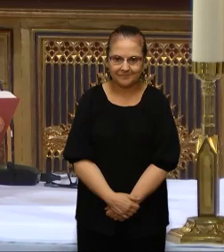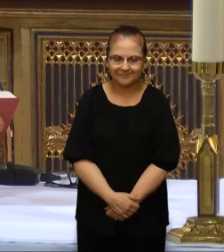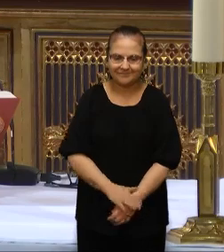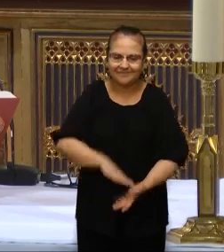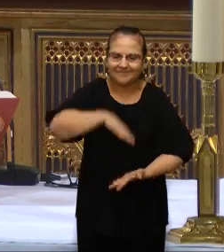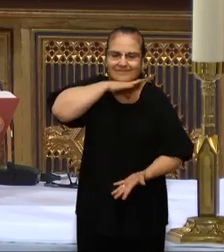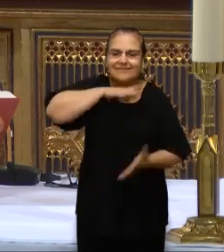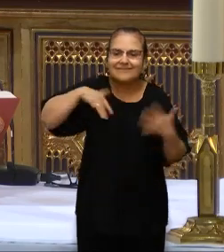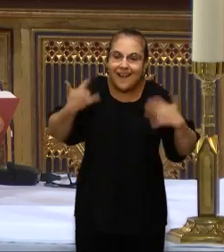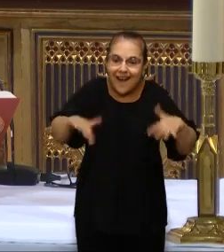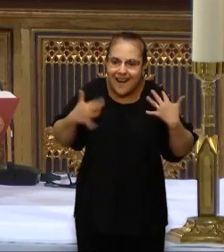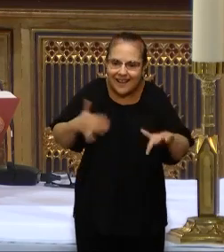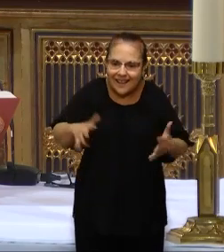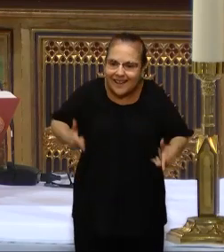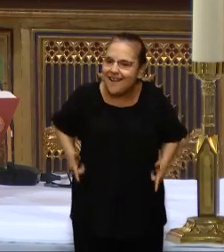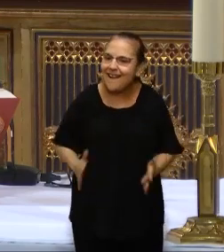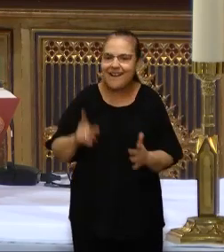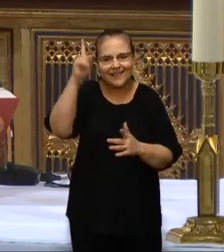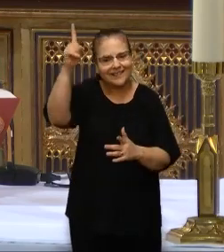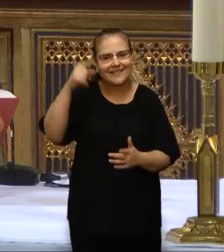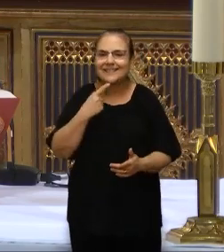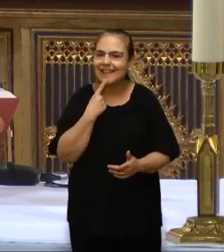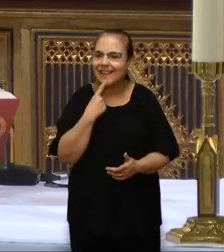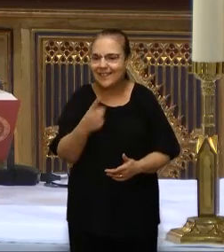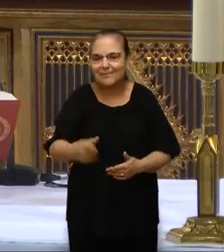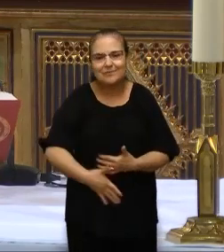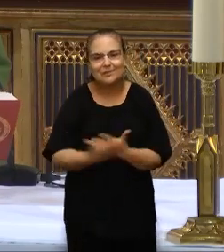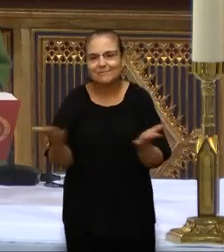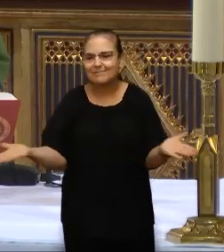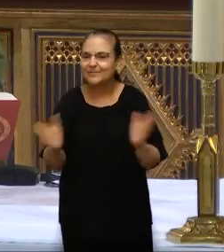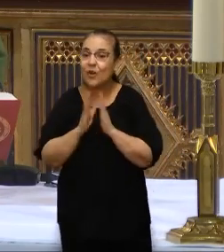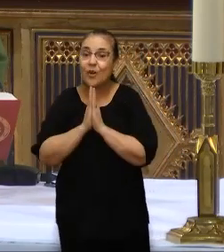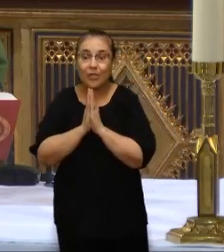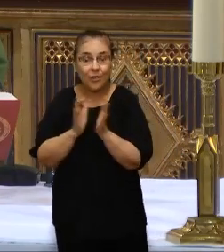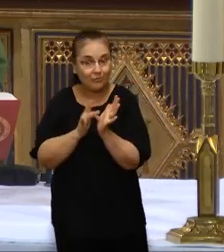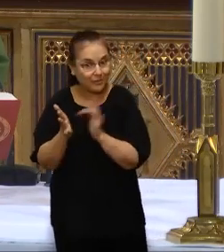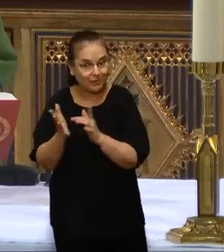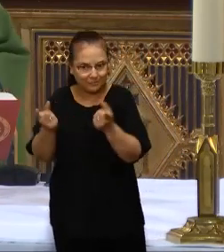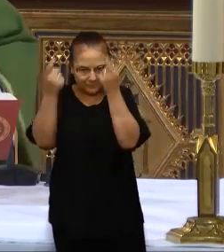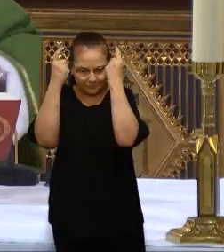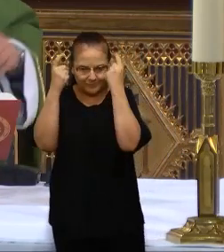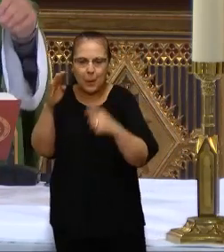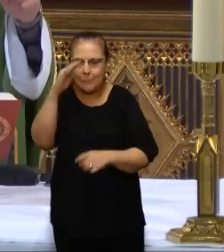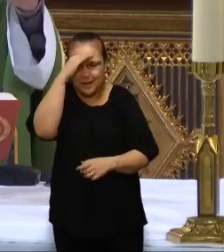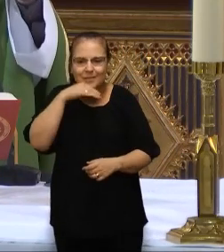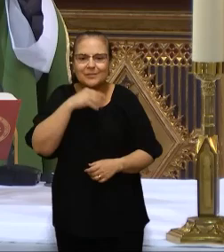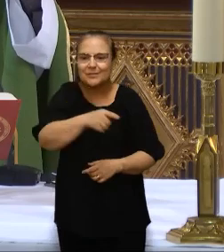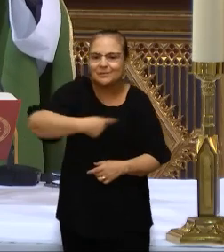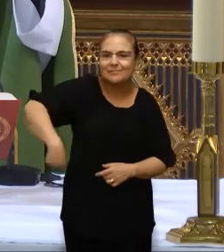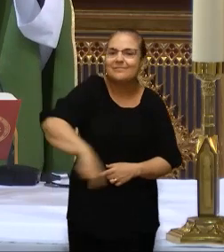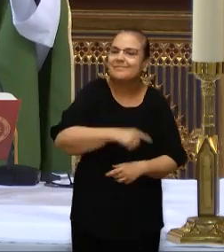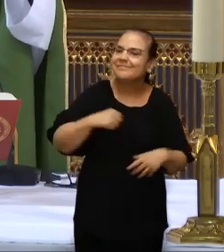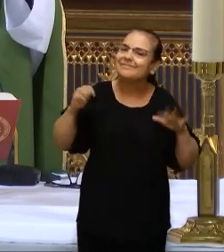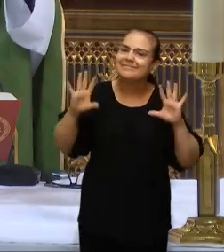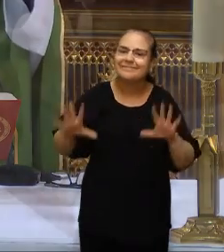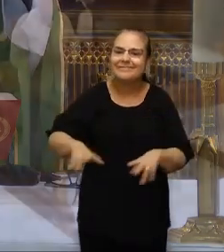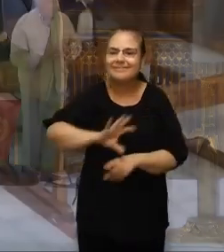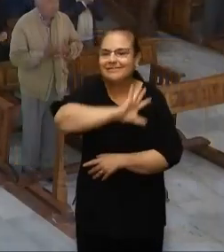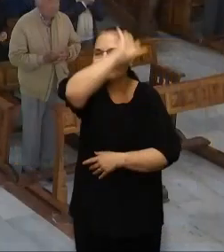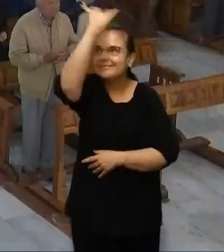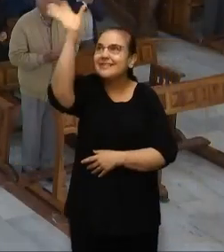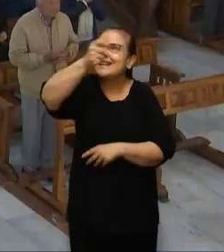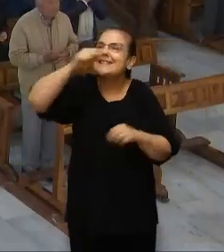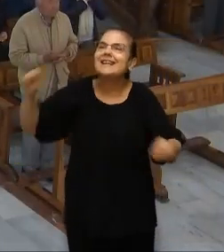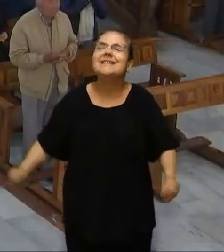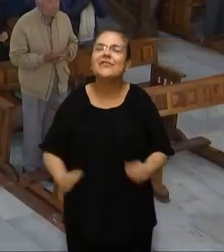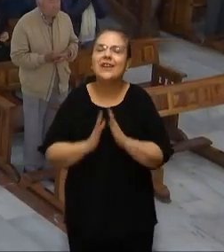Llenos de alegría porque somos hijos de Dios, decimos con confianza la oración que Jesús nos enseñó. Padre nuestro, que estás en el